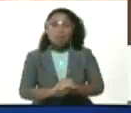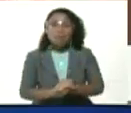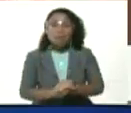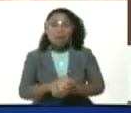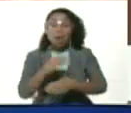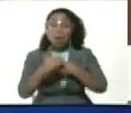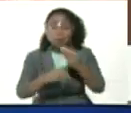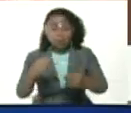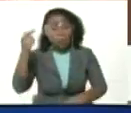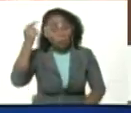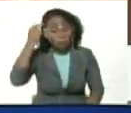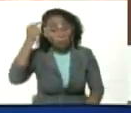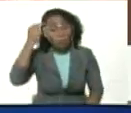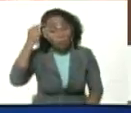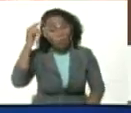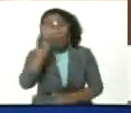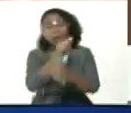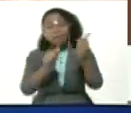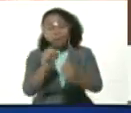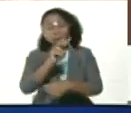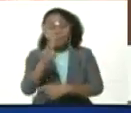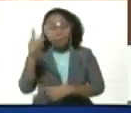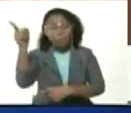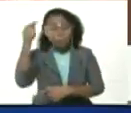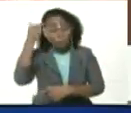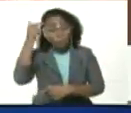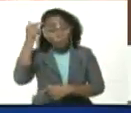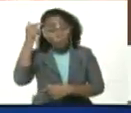le mete, es una mente, la vicepresidenta es una mente.